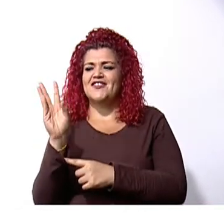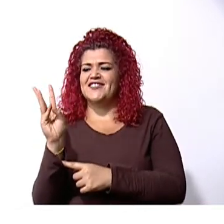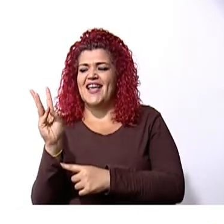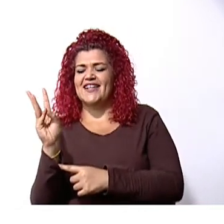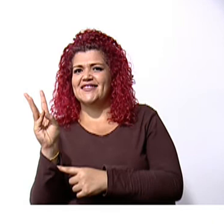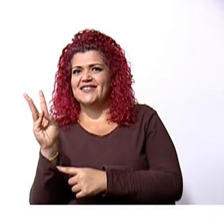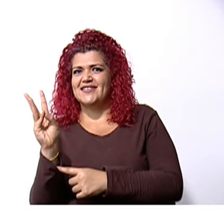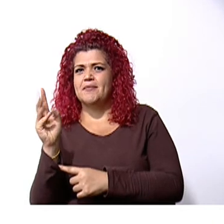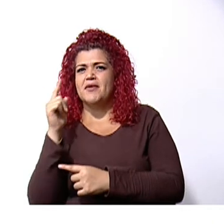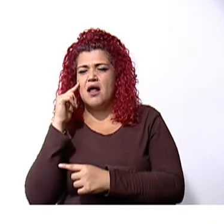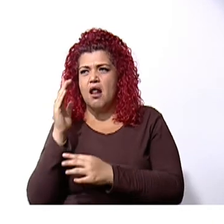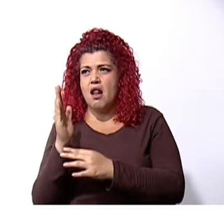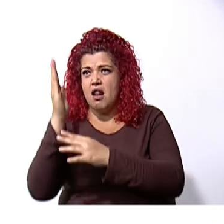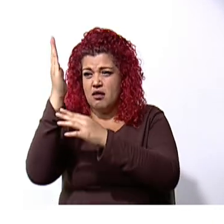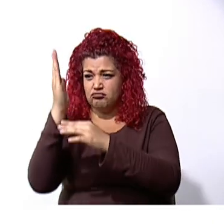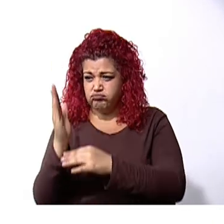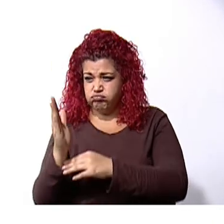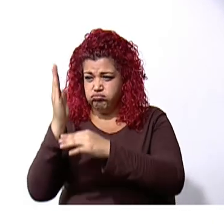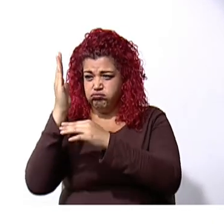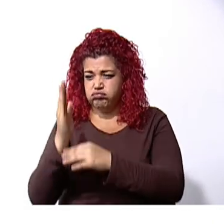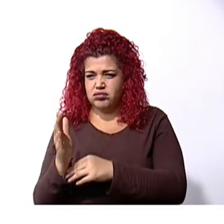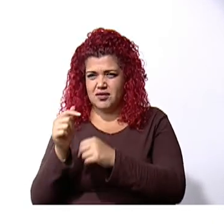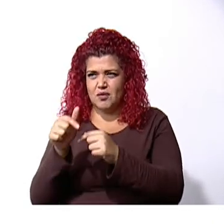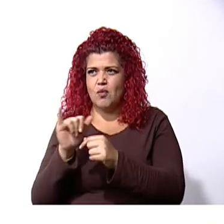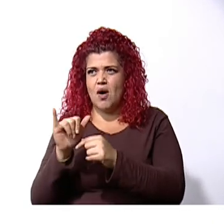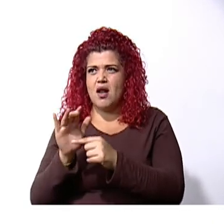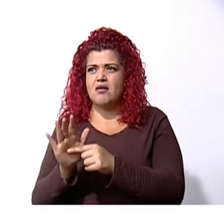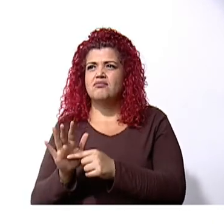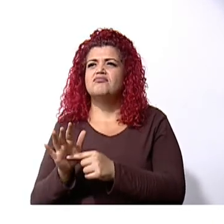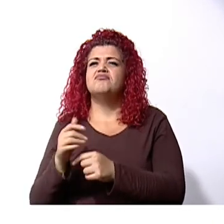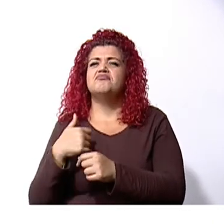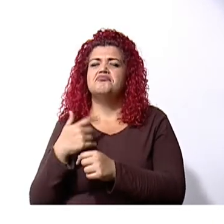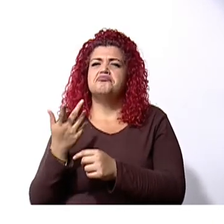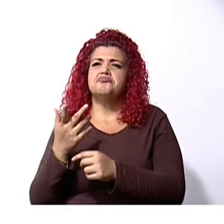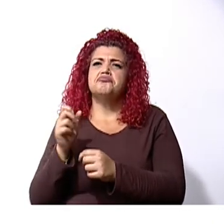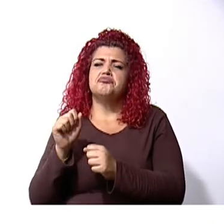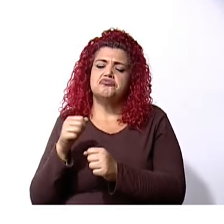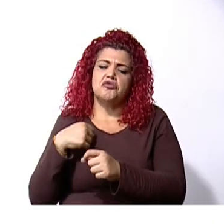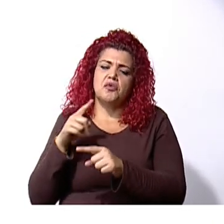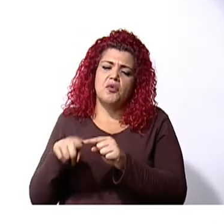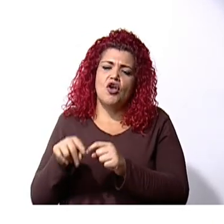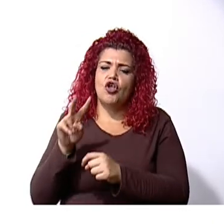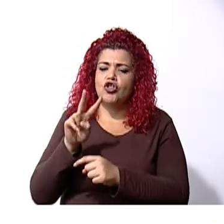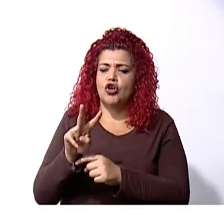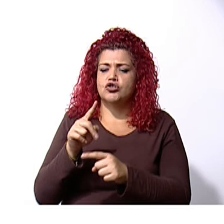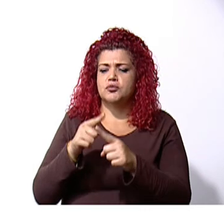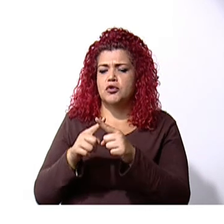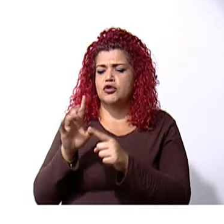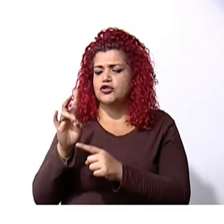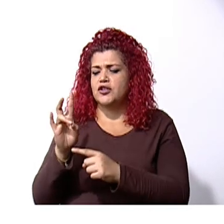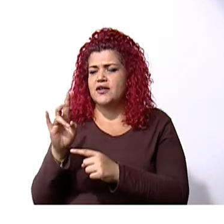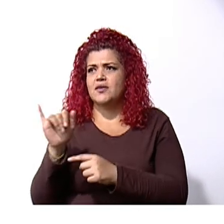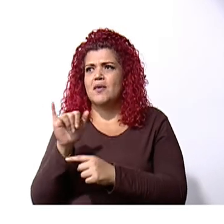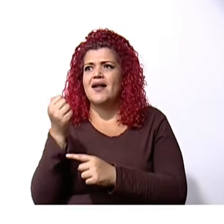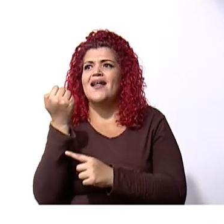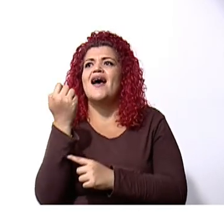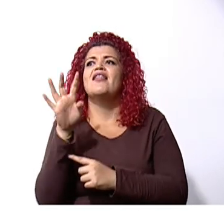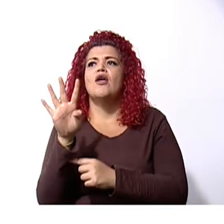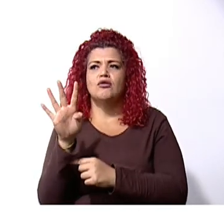cuadrado de 56 centímetros de perímetro lo podemos obtener 2 por 7 es igual a